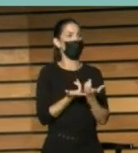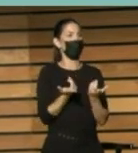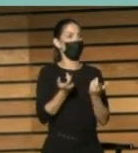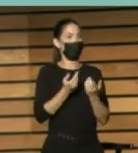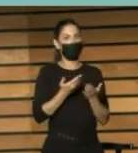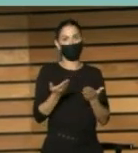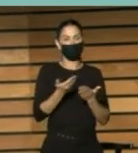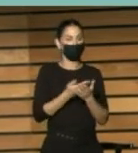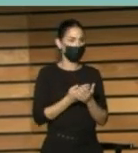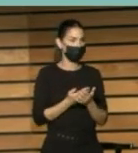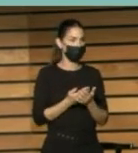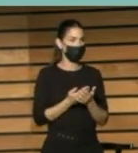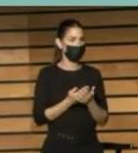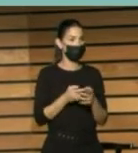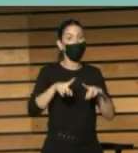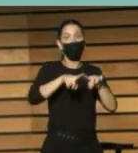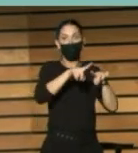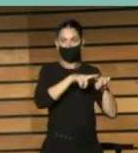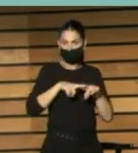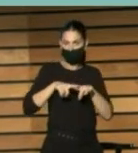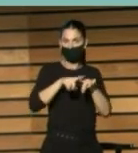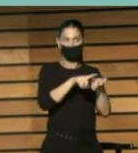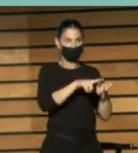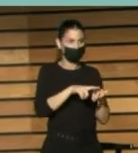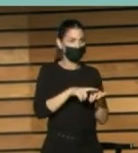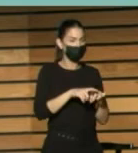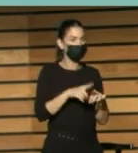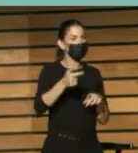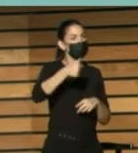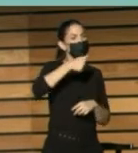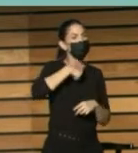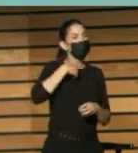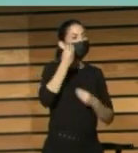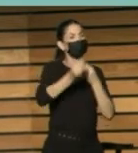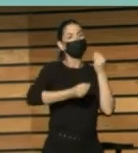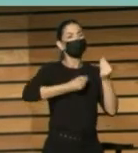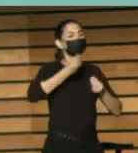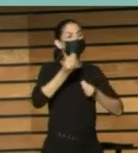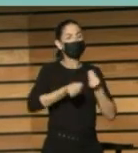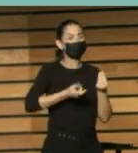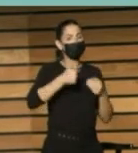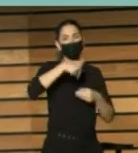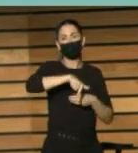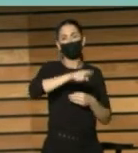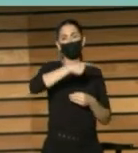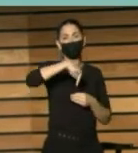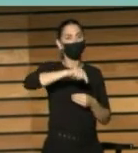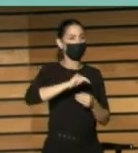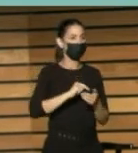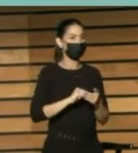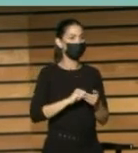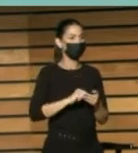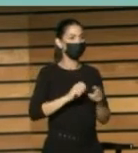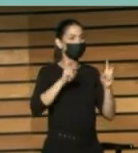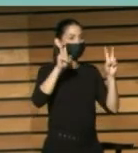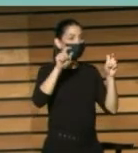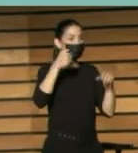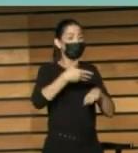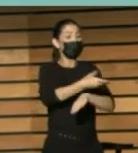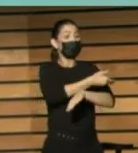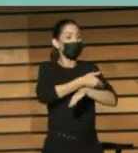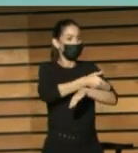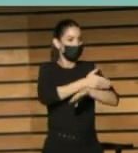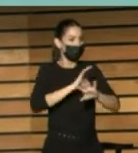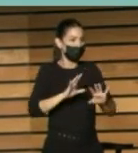adelante de la mano. ¿Qué hacemos nosotros? ¿Qué podemos hacer nosotros desde el Ministerio? Y voy a